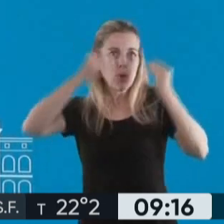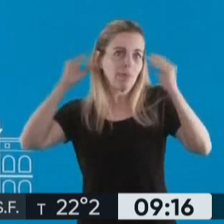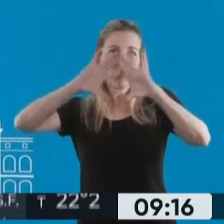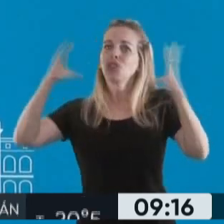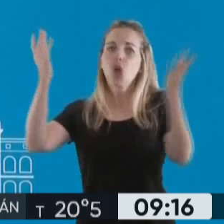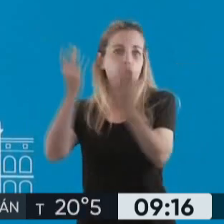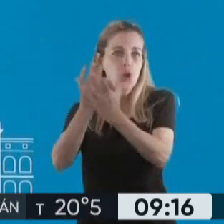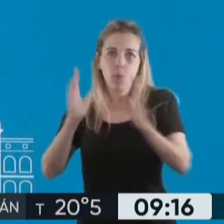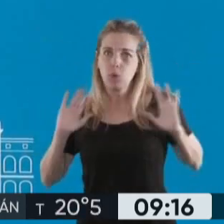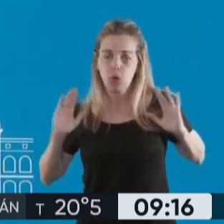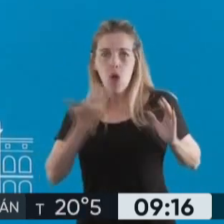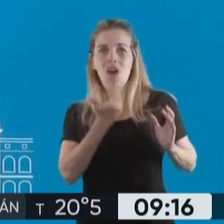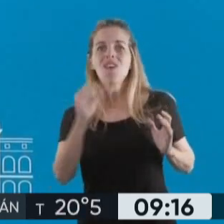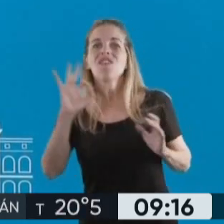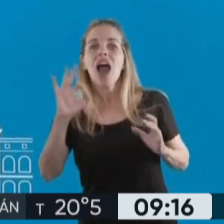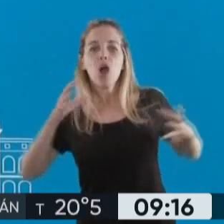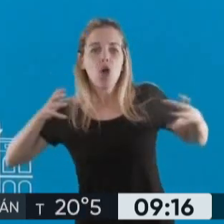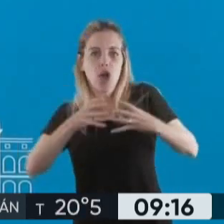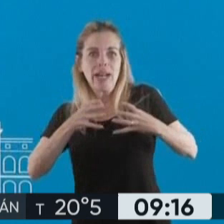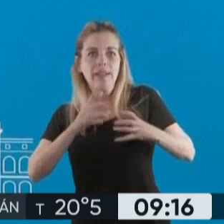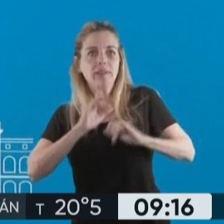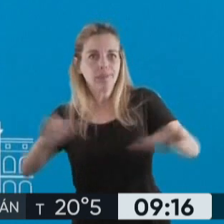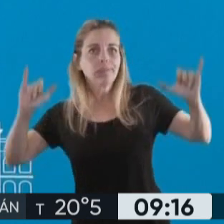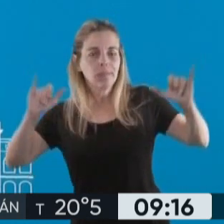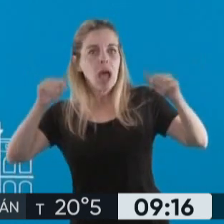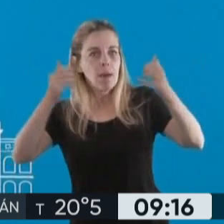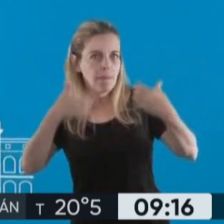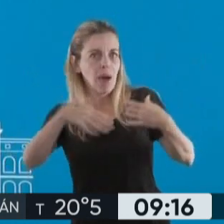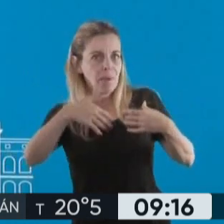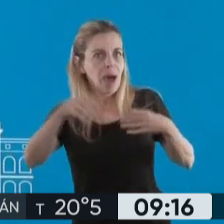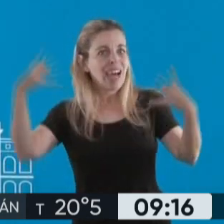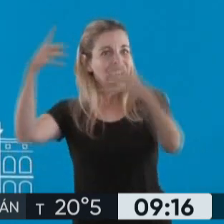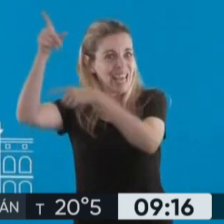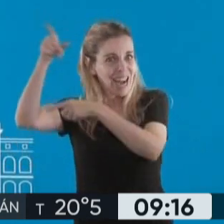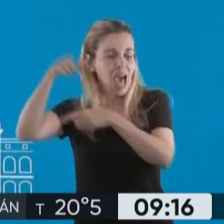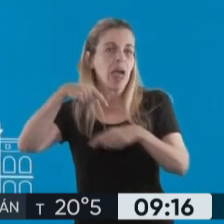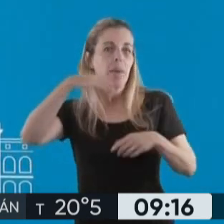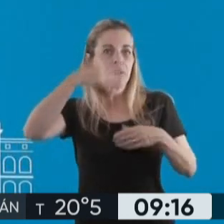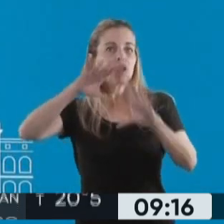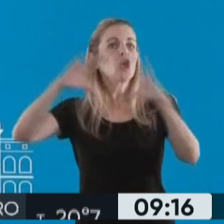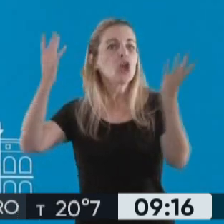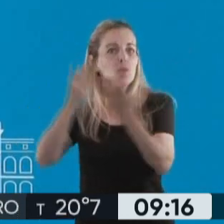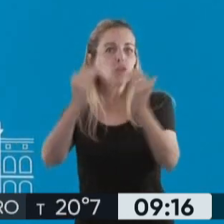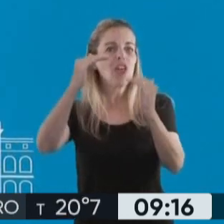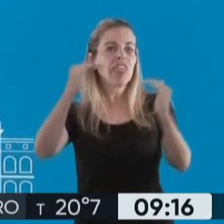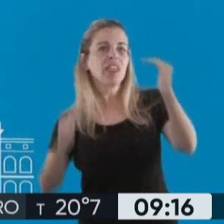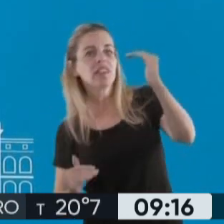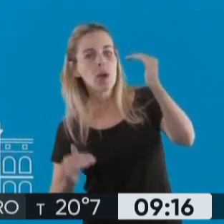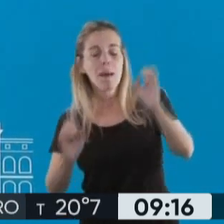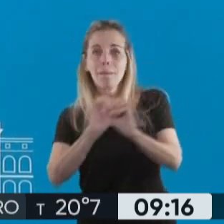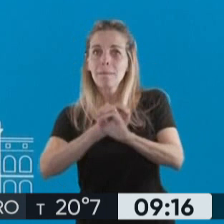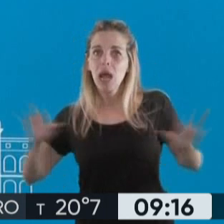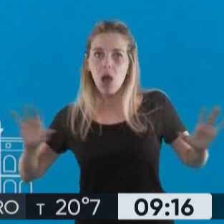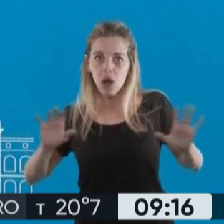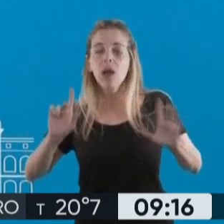La FAO acaba de decir que esto no solo va a incrementar las desigualdades, sino que probablemente va a incrementar también en algunas zonas del mundo